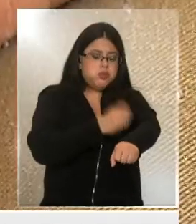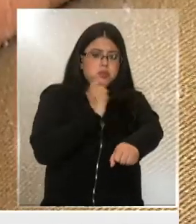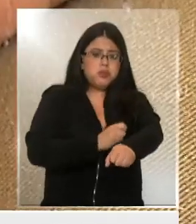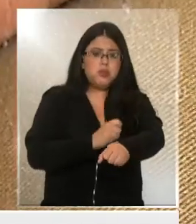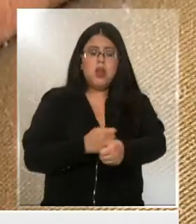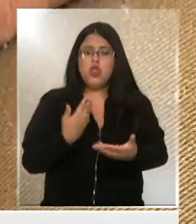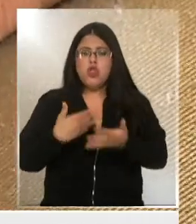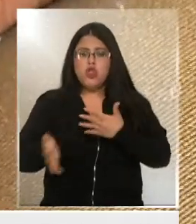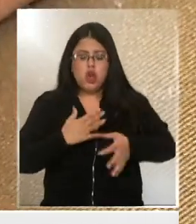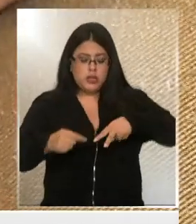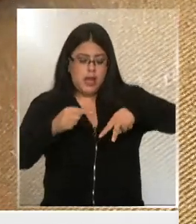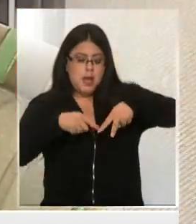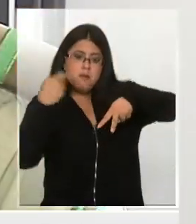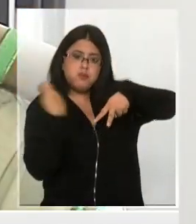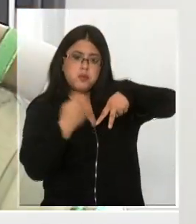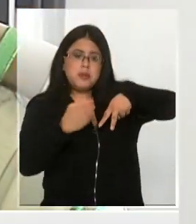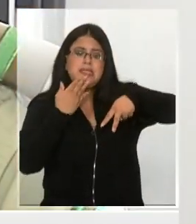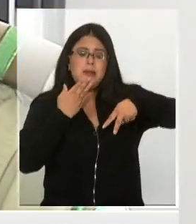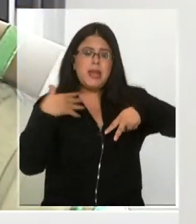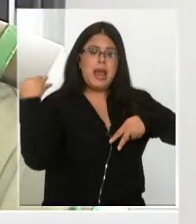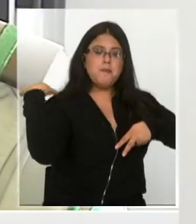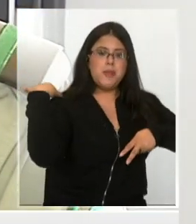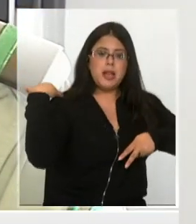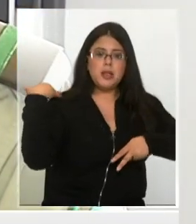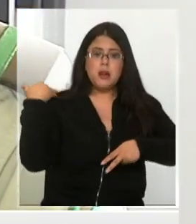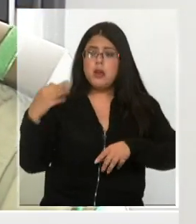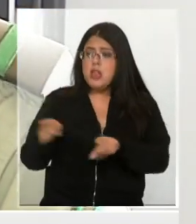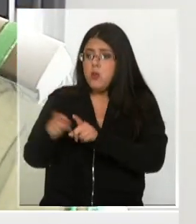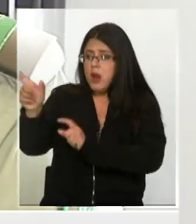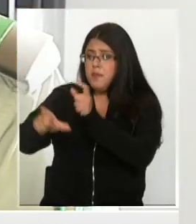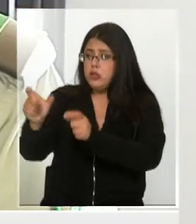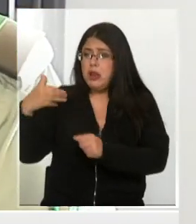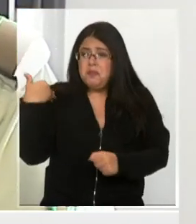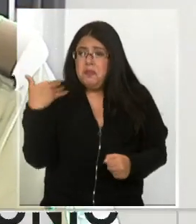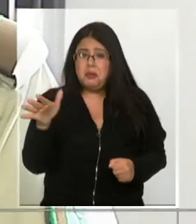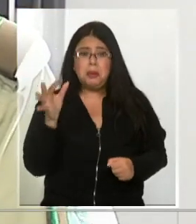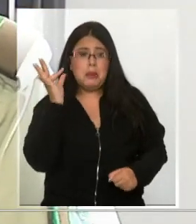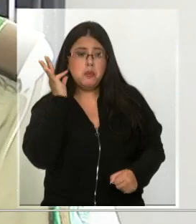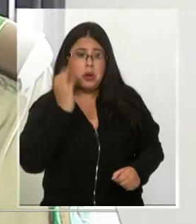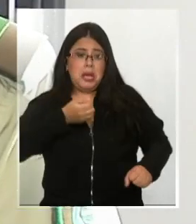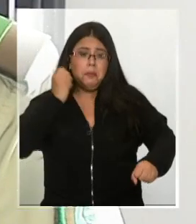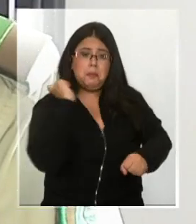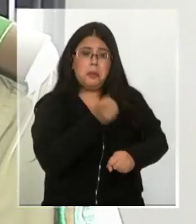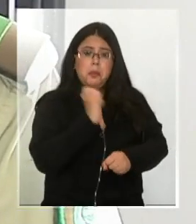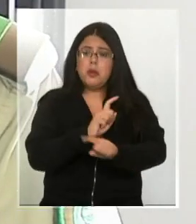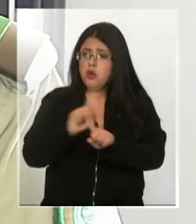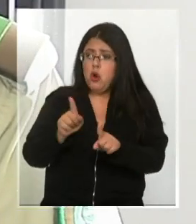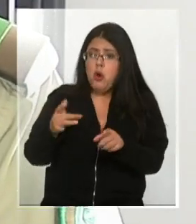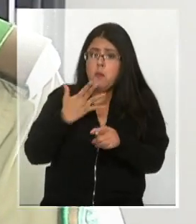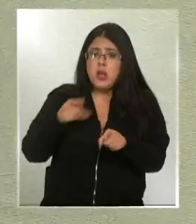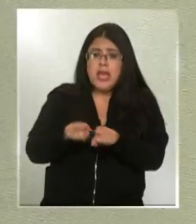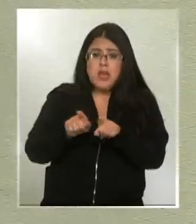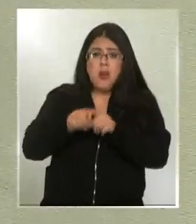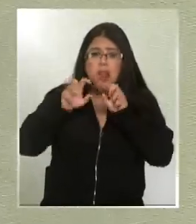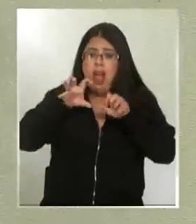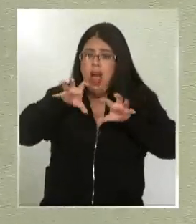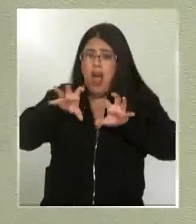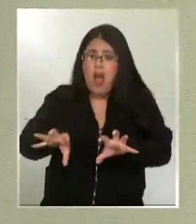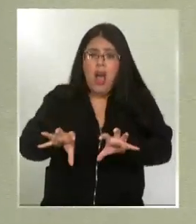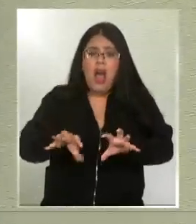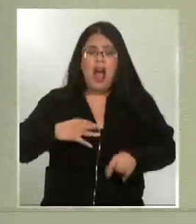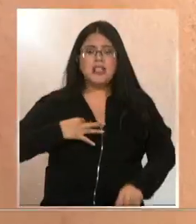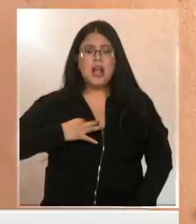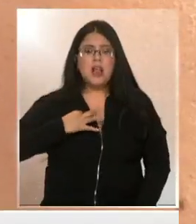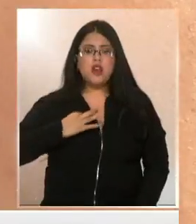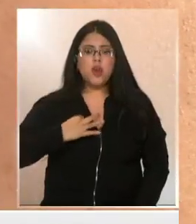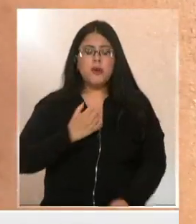y espalda. ¿No les causa nada que sea una mujer la que están atacando? No, nada. Para ellos el odio es tanto, es hacia el uniforme.